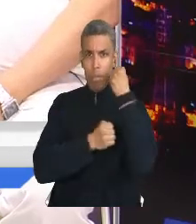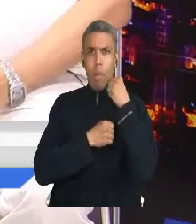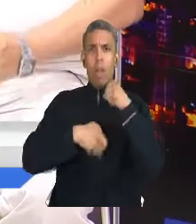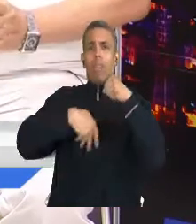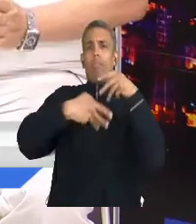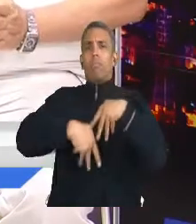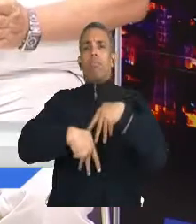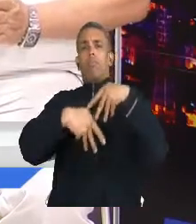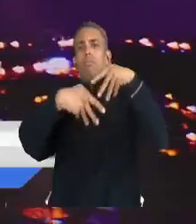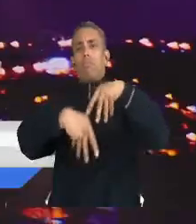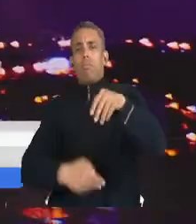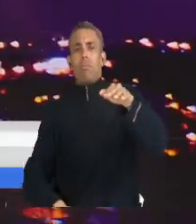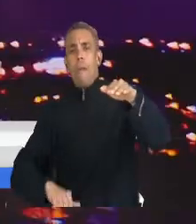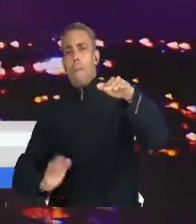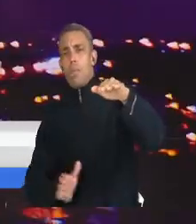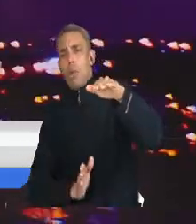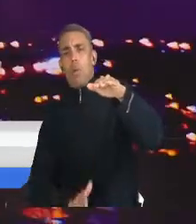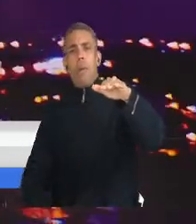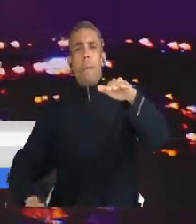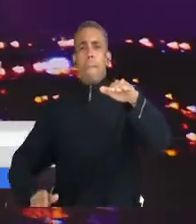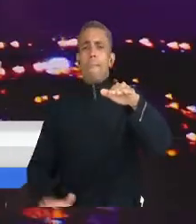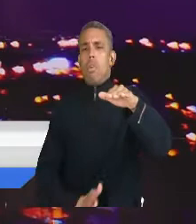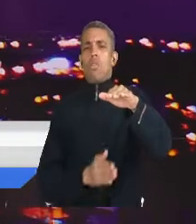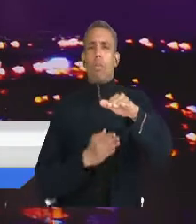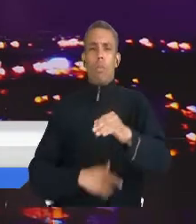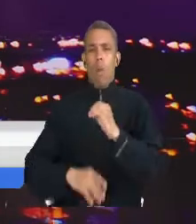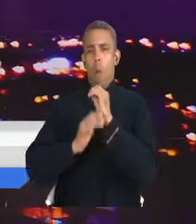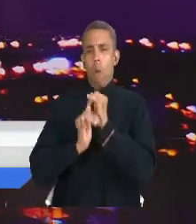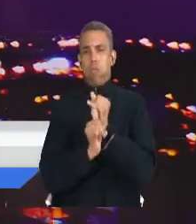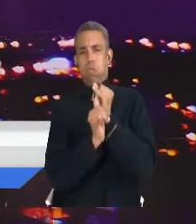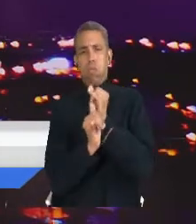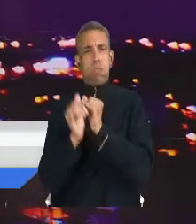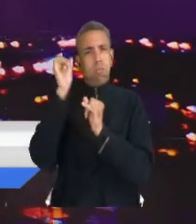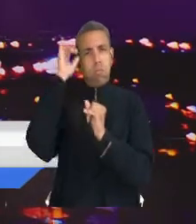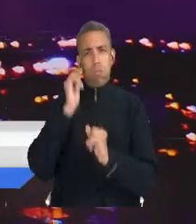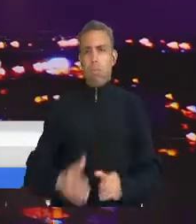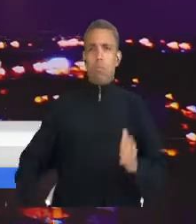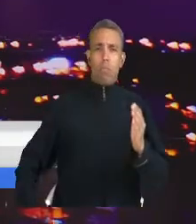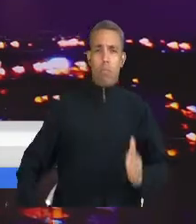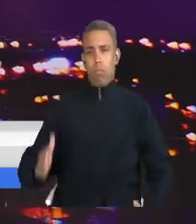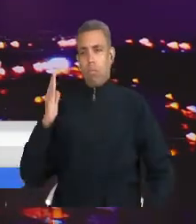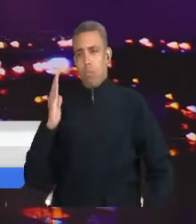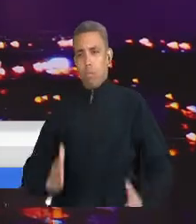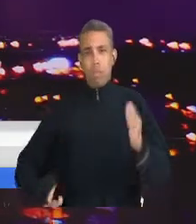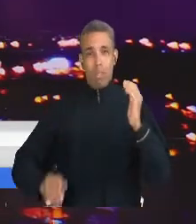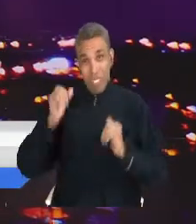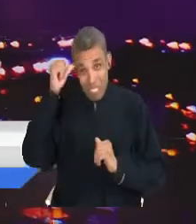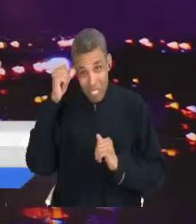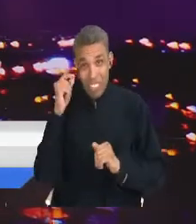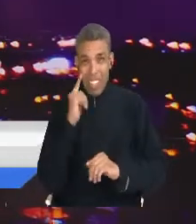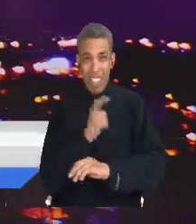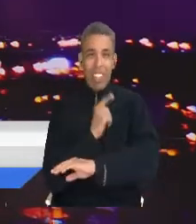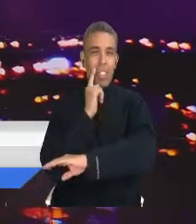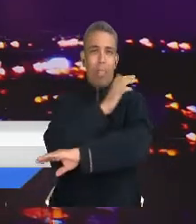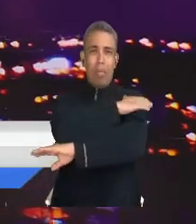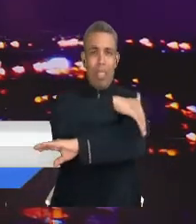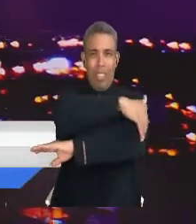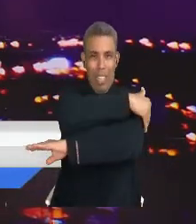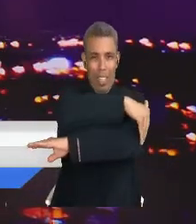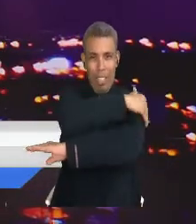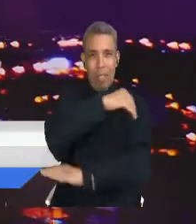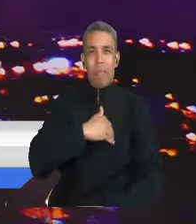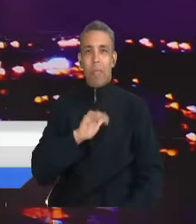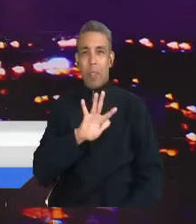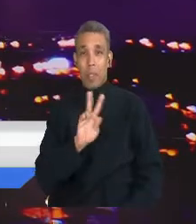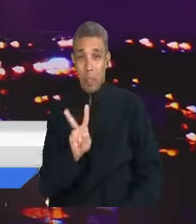participantes, y nos vamos a quedar allí en la avenida del ferrocarril haciendo lo que hemos denominado Porro Vía, hasta darle precisamente